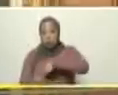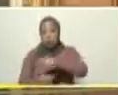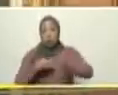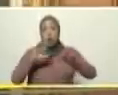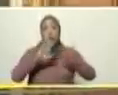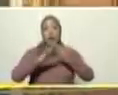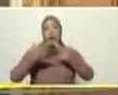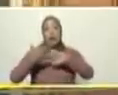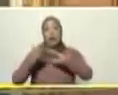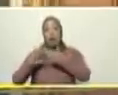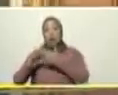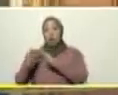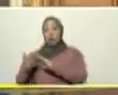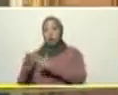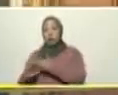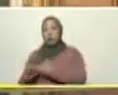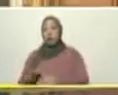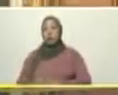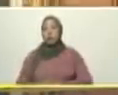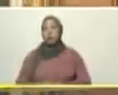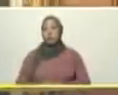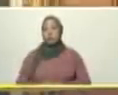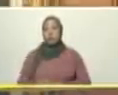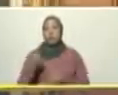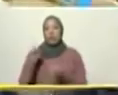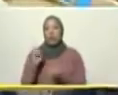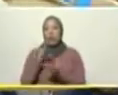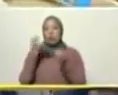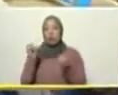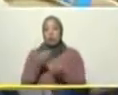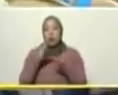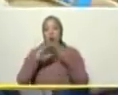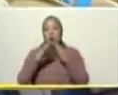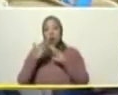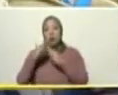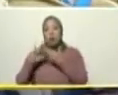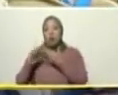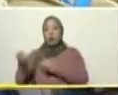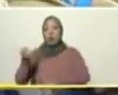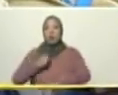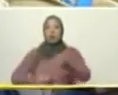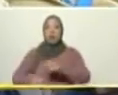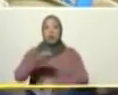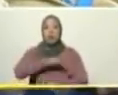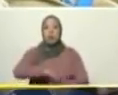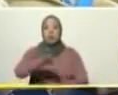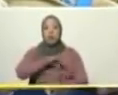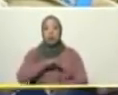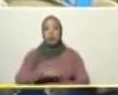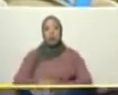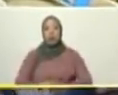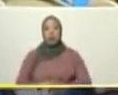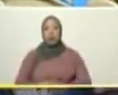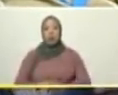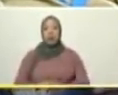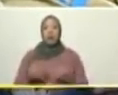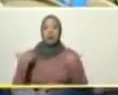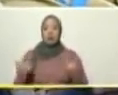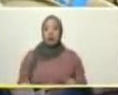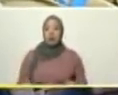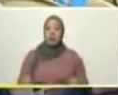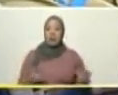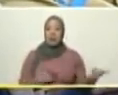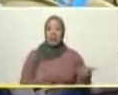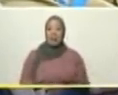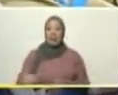las comunas, en los consejos comunales y en las organizaciones del movimiento popular de base. Y allí está sumergido.